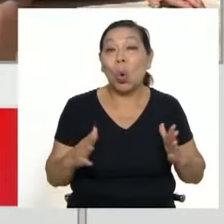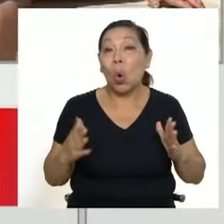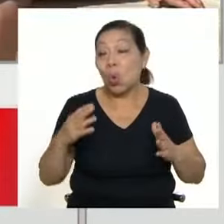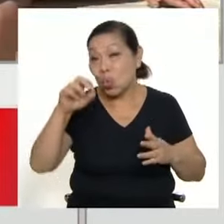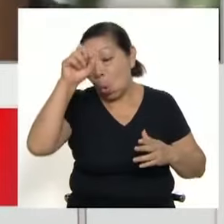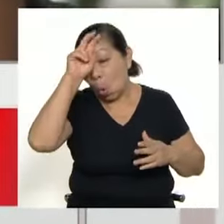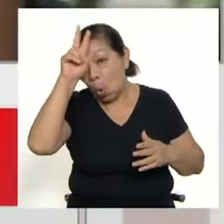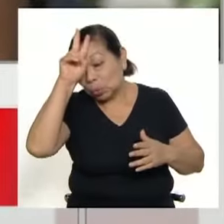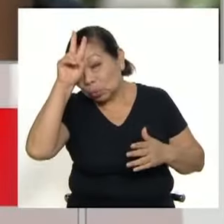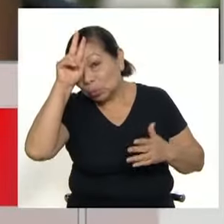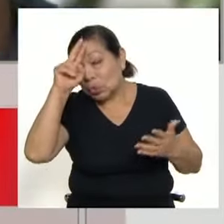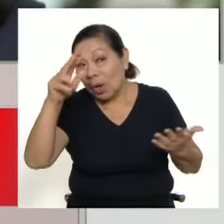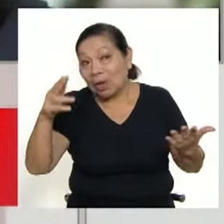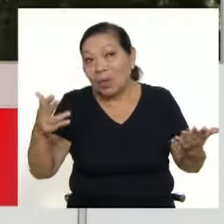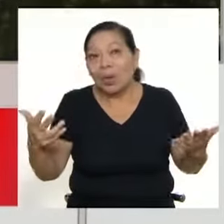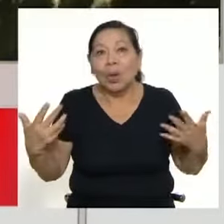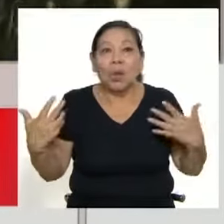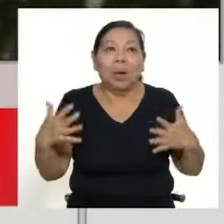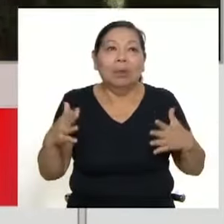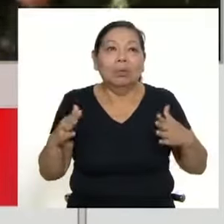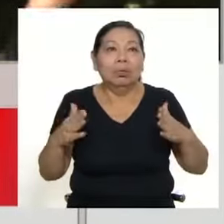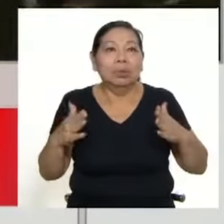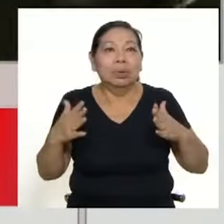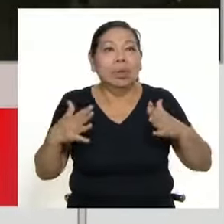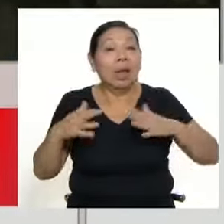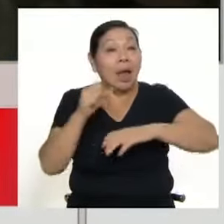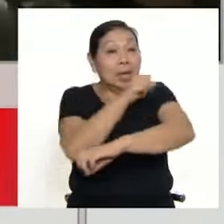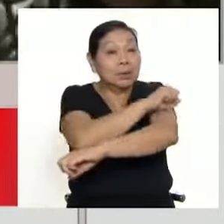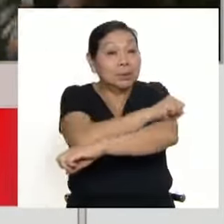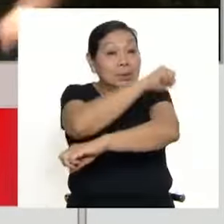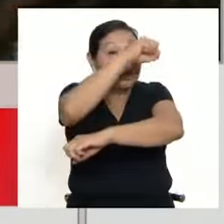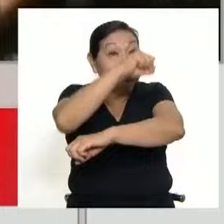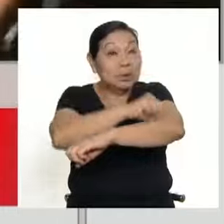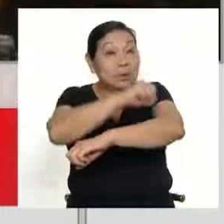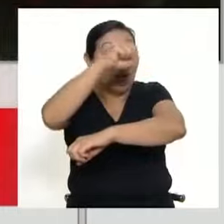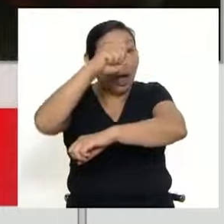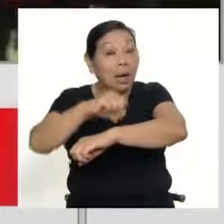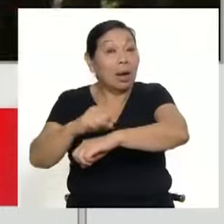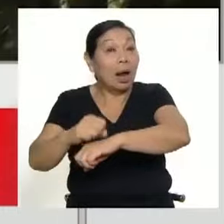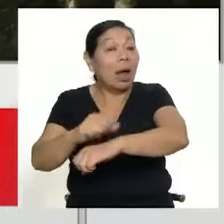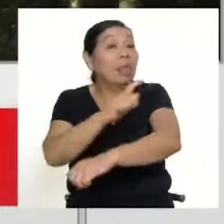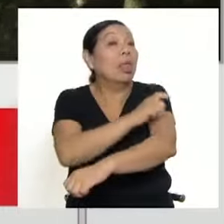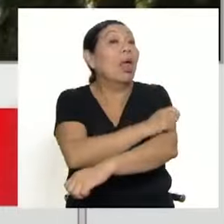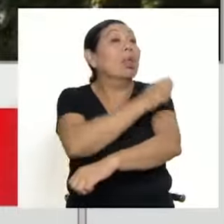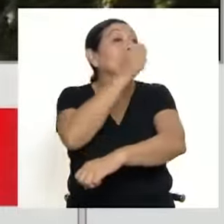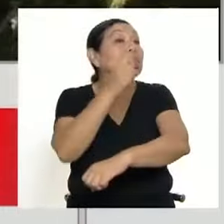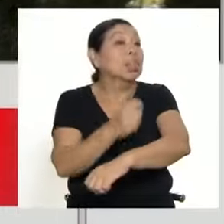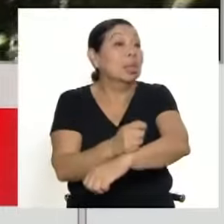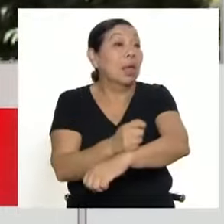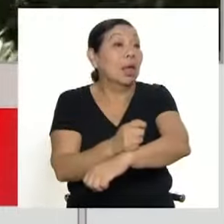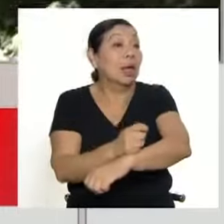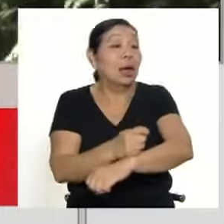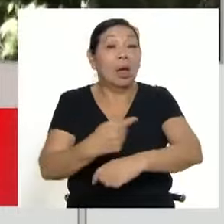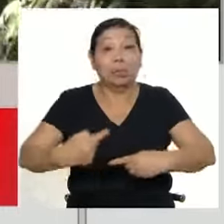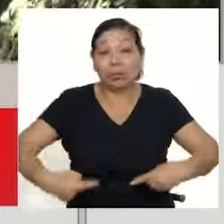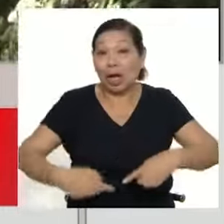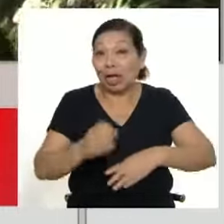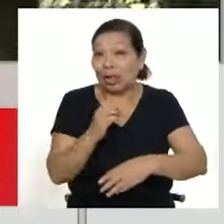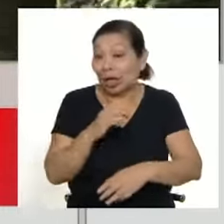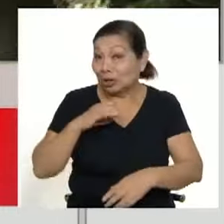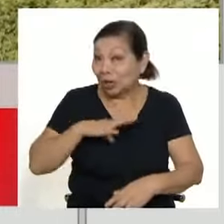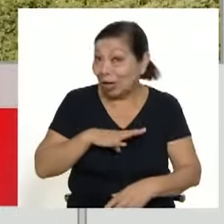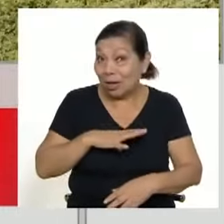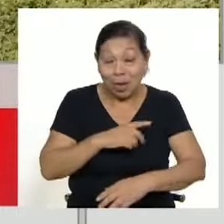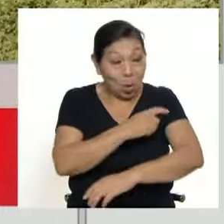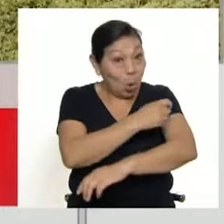Cusco, la Sierra de Tacna. Es uno a veces habla de Tacna y piensa solamente en la frontera con Chile. Y la